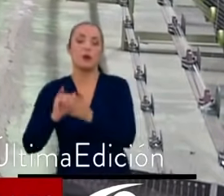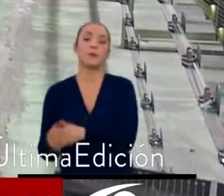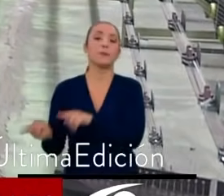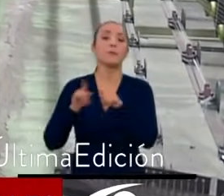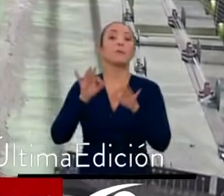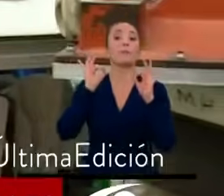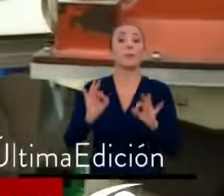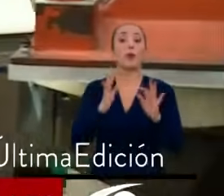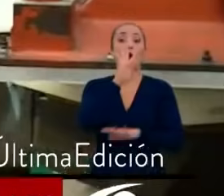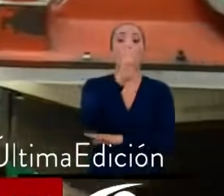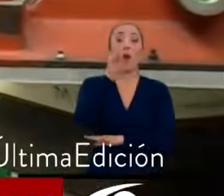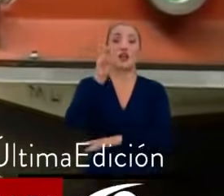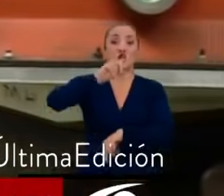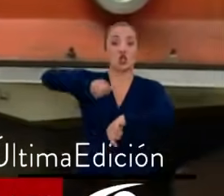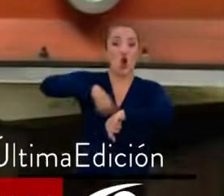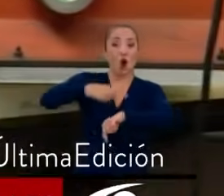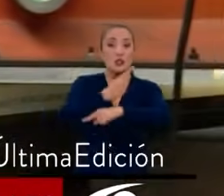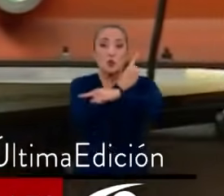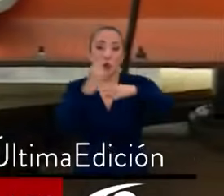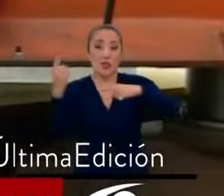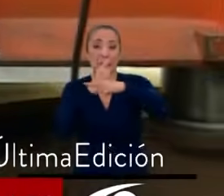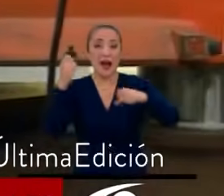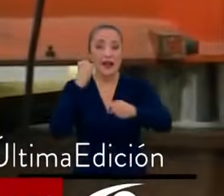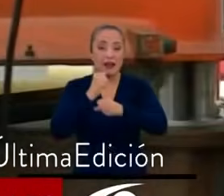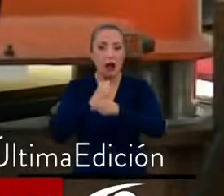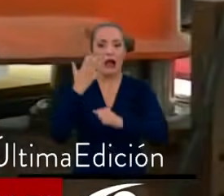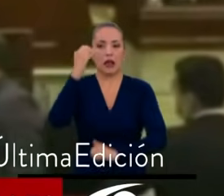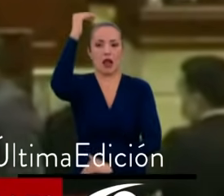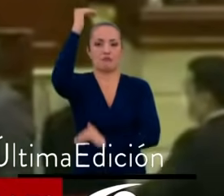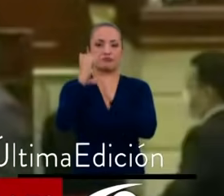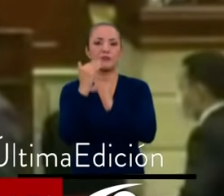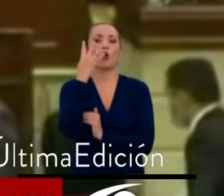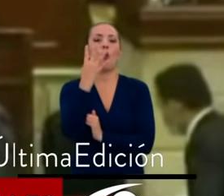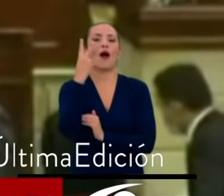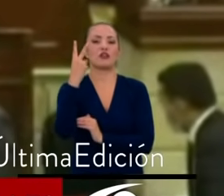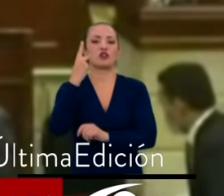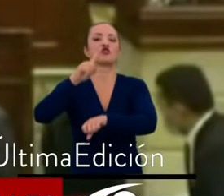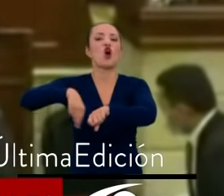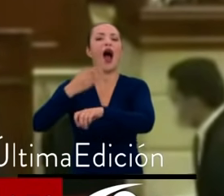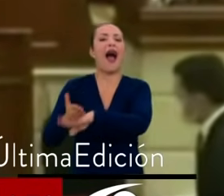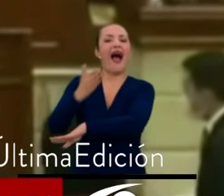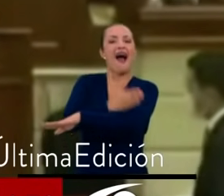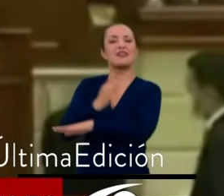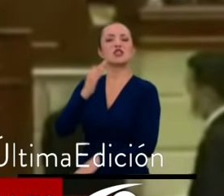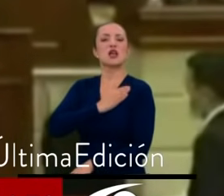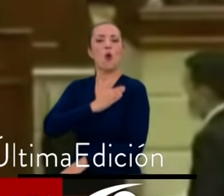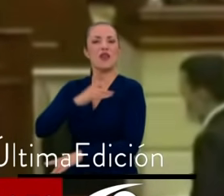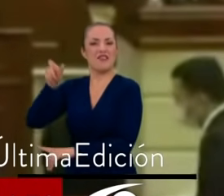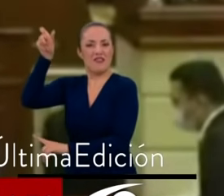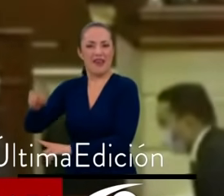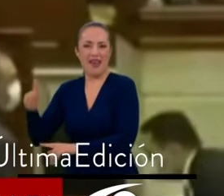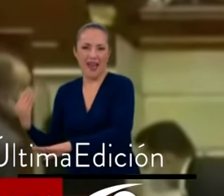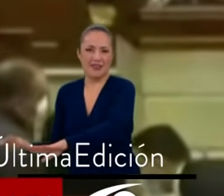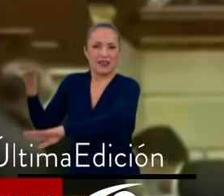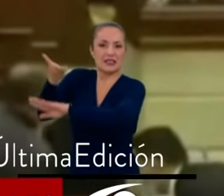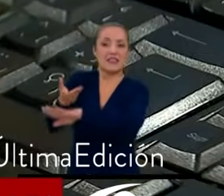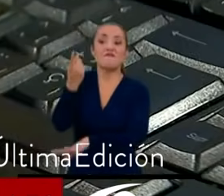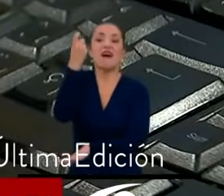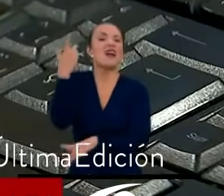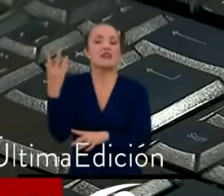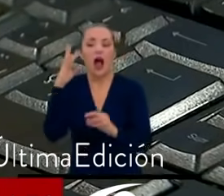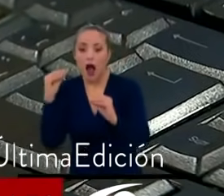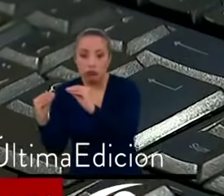de 48 a 42 horas semanales. El Congreso de la República aprobó el proyecto presentado por Álvaro Uribe Vélez y al que solo le falta la conciliación y